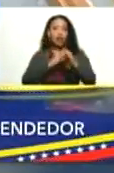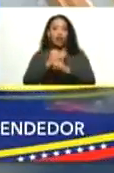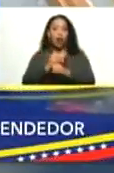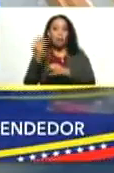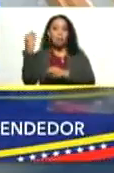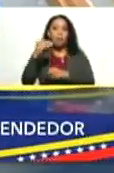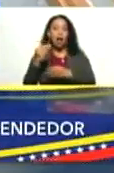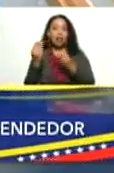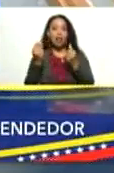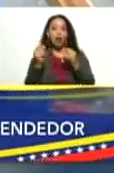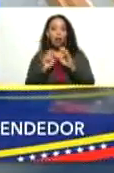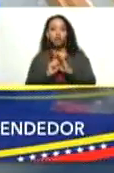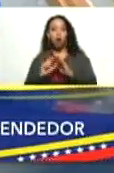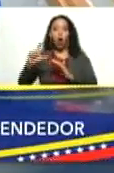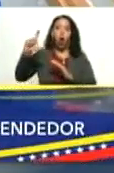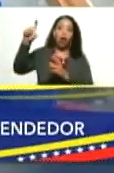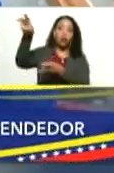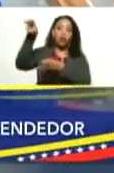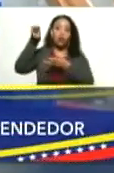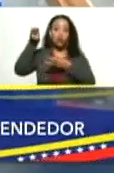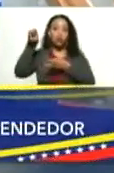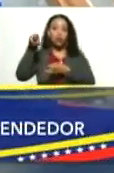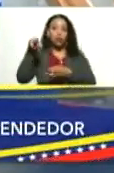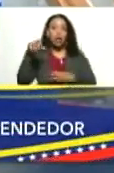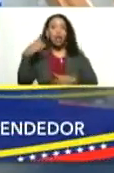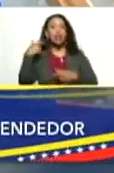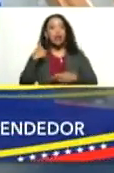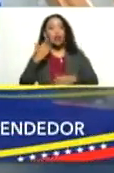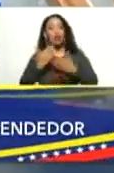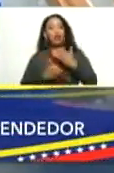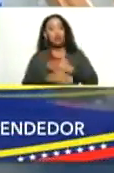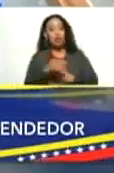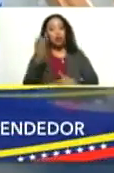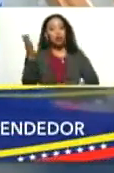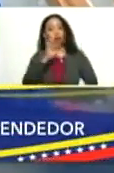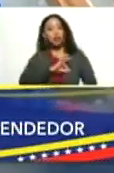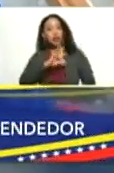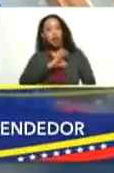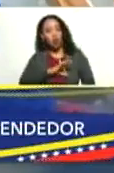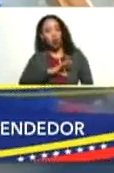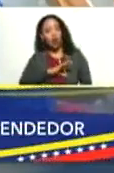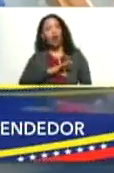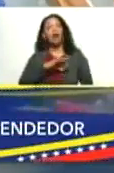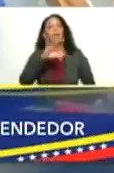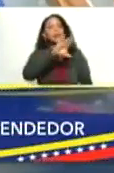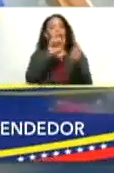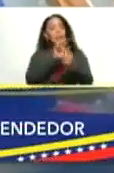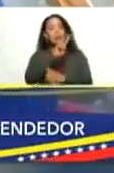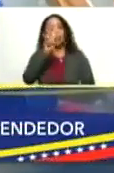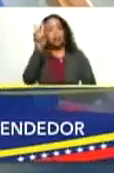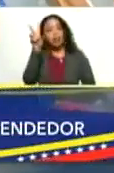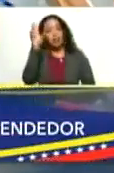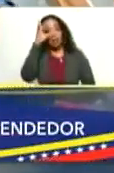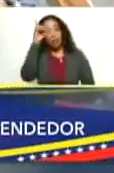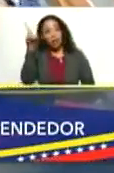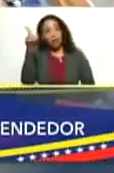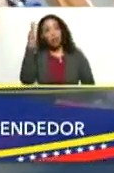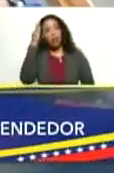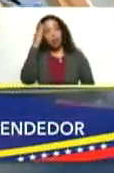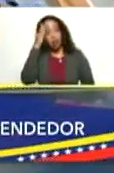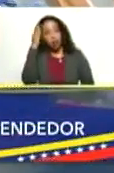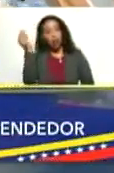divisa. Tenemos que avanzar, señora vicepresidenta, usted sabe, mucho más, para que el turismo internacional nos deje